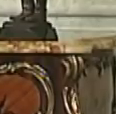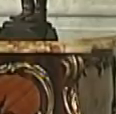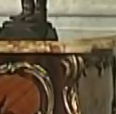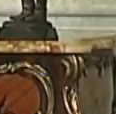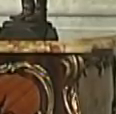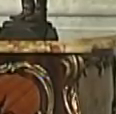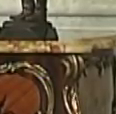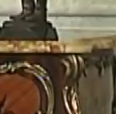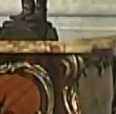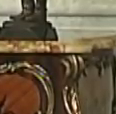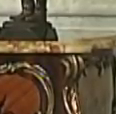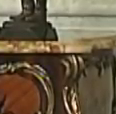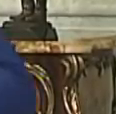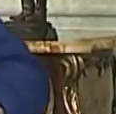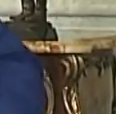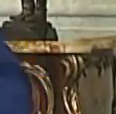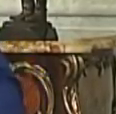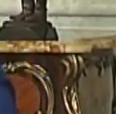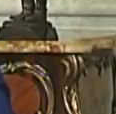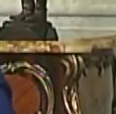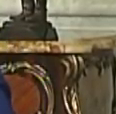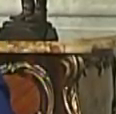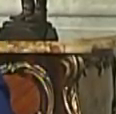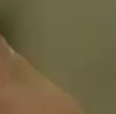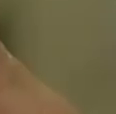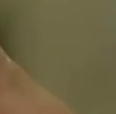el 5 bolívares el fuerte no